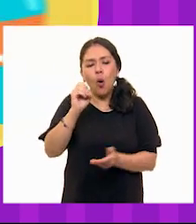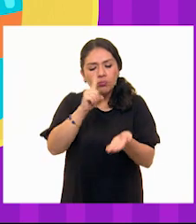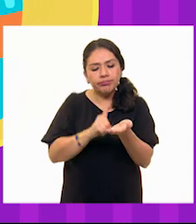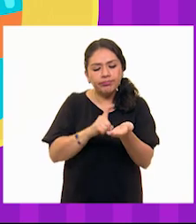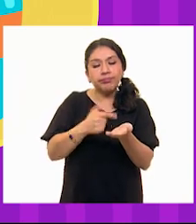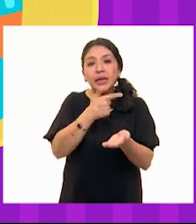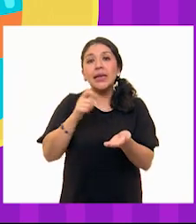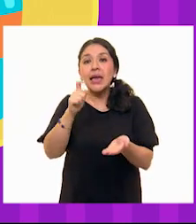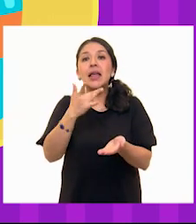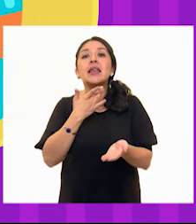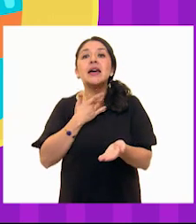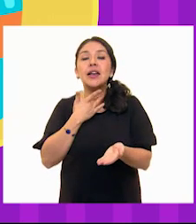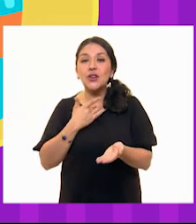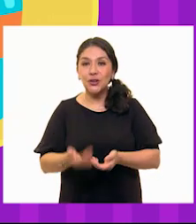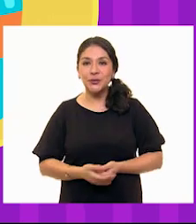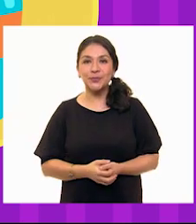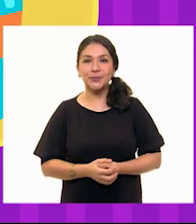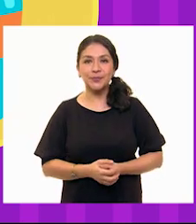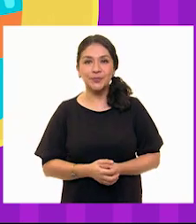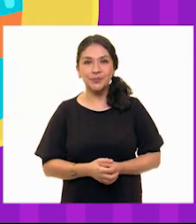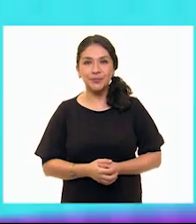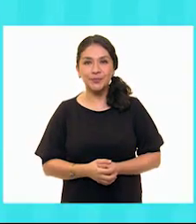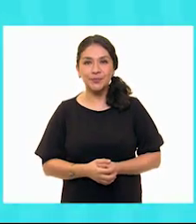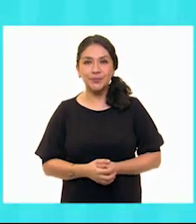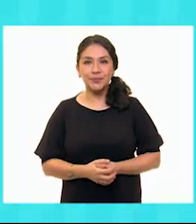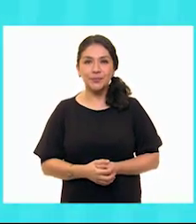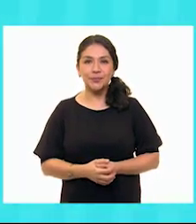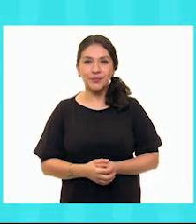aplica desinfectante a base de agua y alcohol.